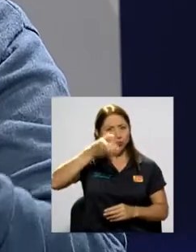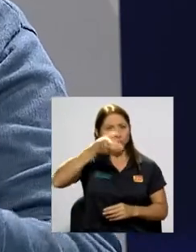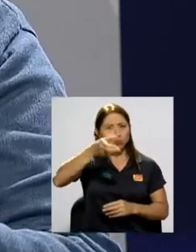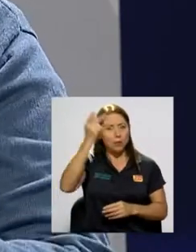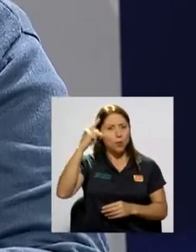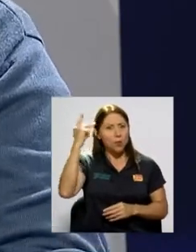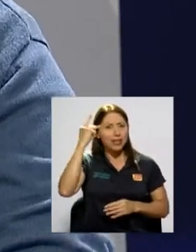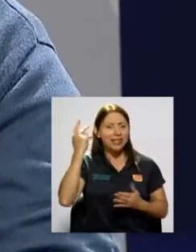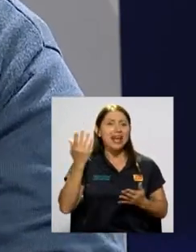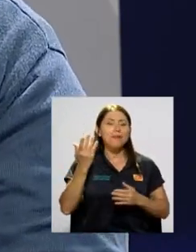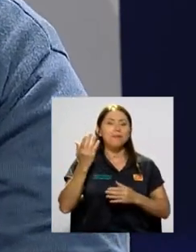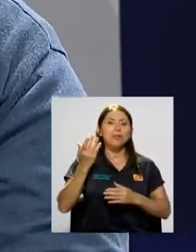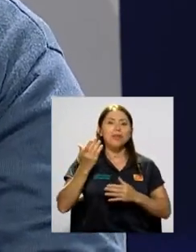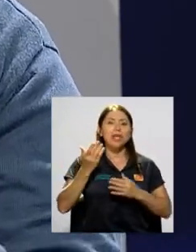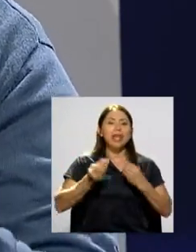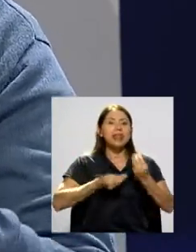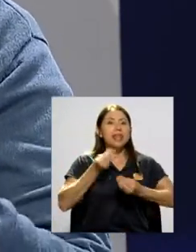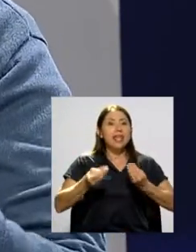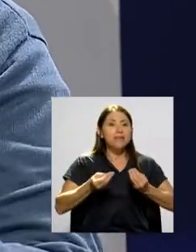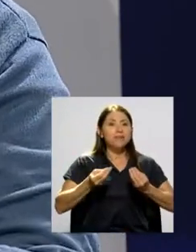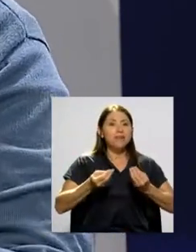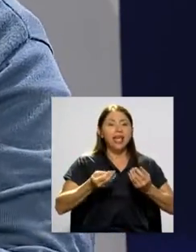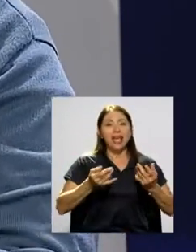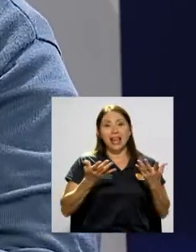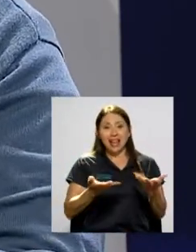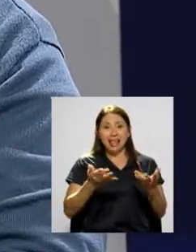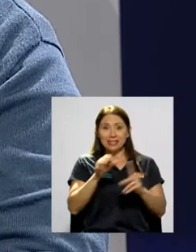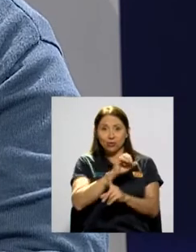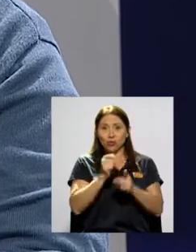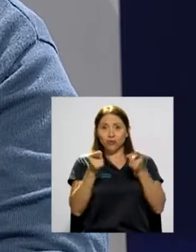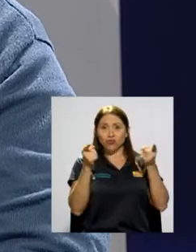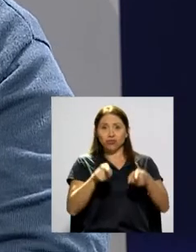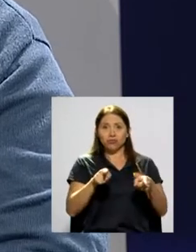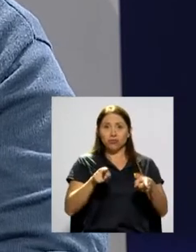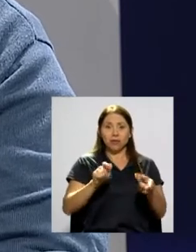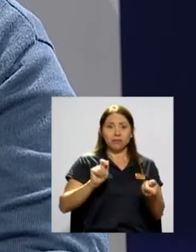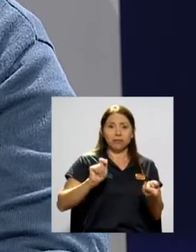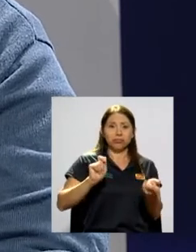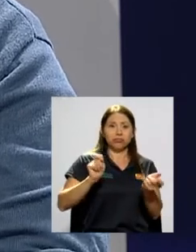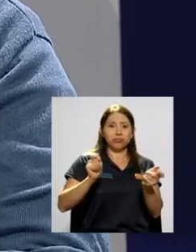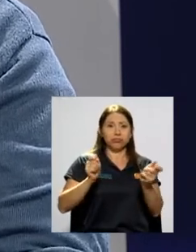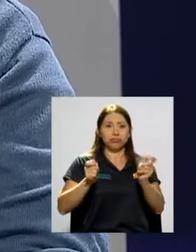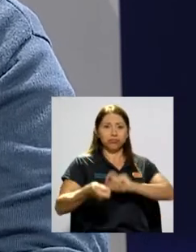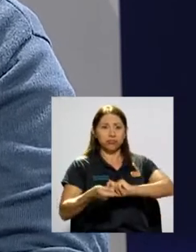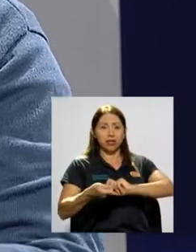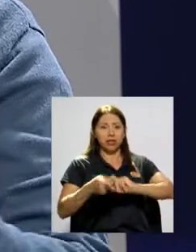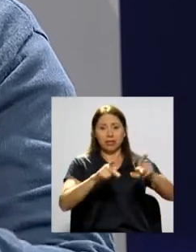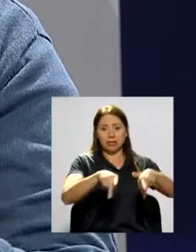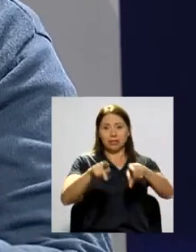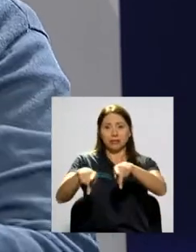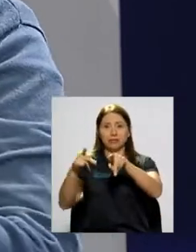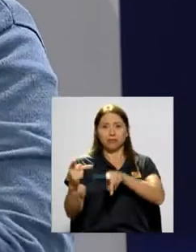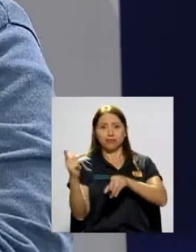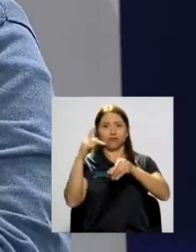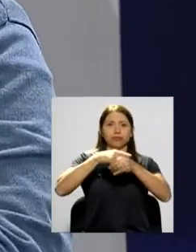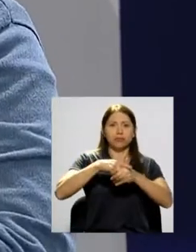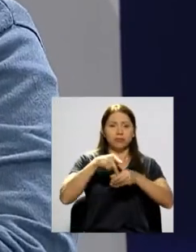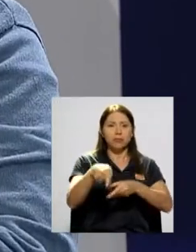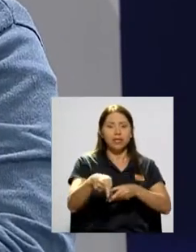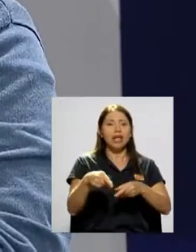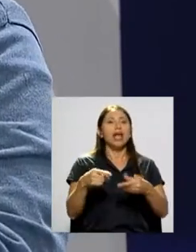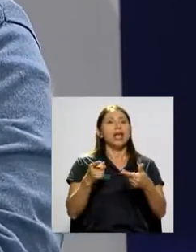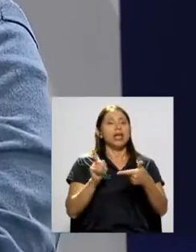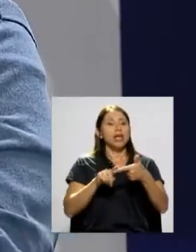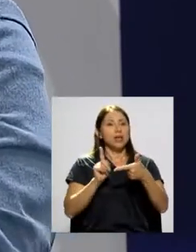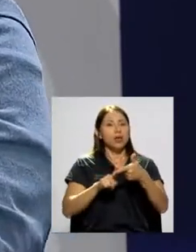del juego y la transformación de la participación ciudadana, por un lado, y por el otro,